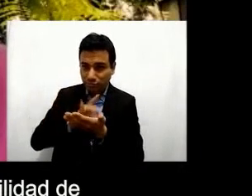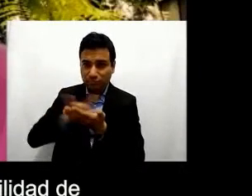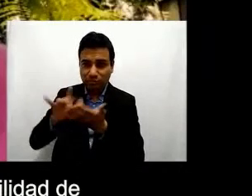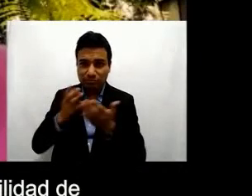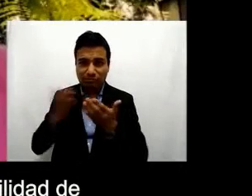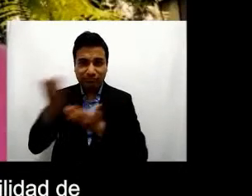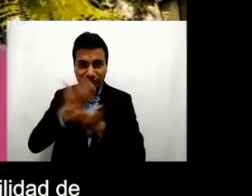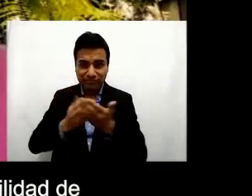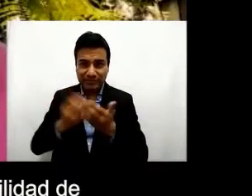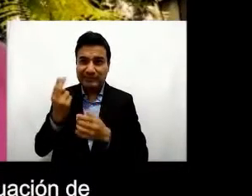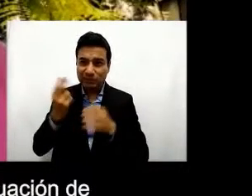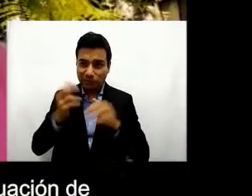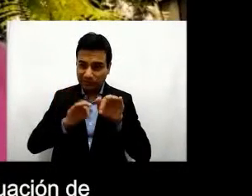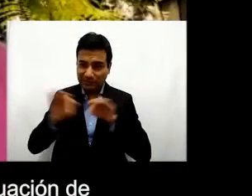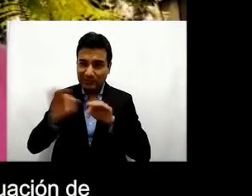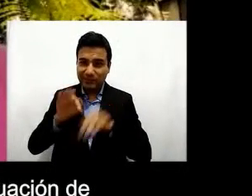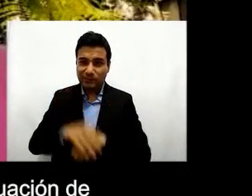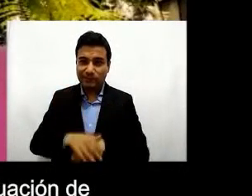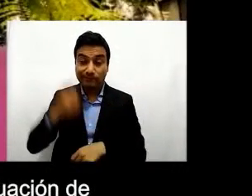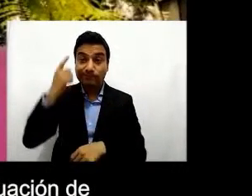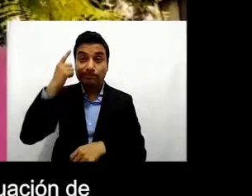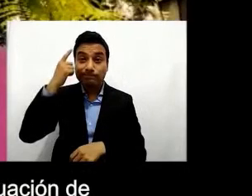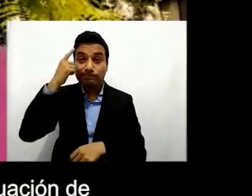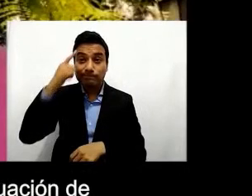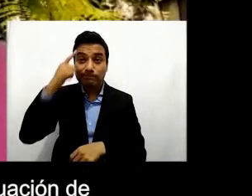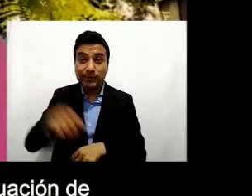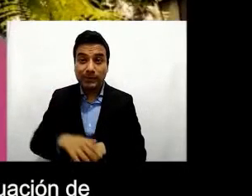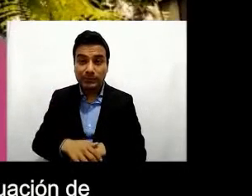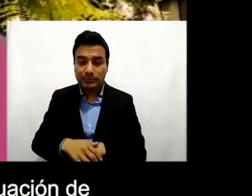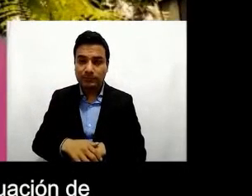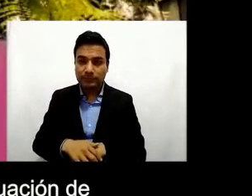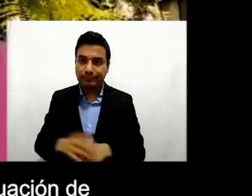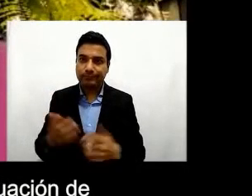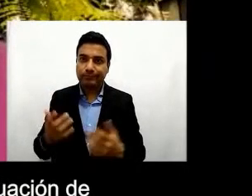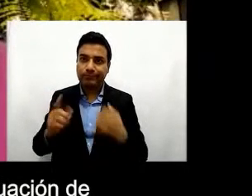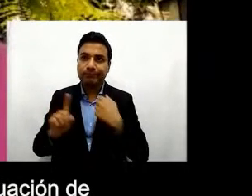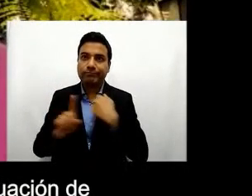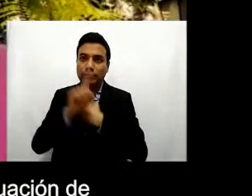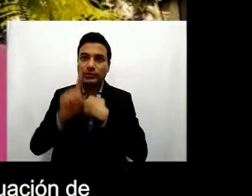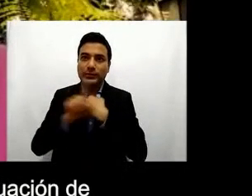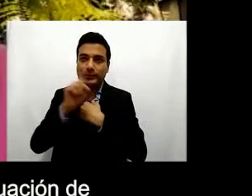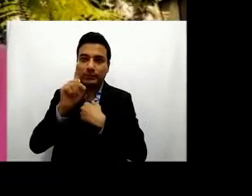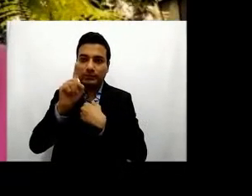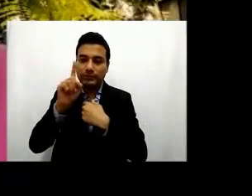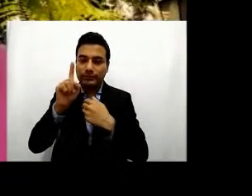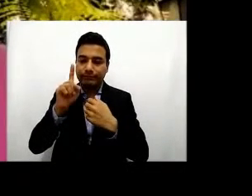que cada una tiene para atender una situación de emergencia y una situación de la cotidianidad también. Entonces, pues eso.